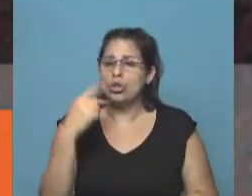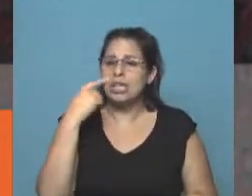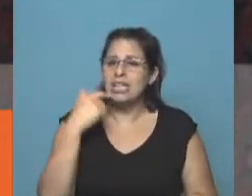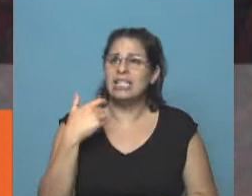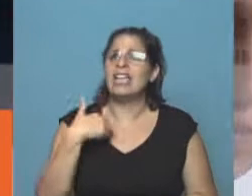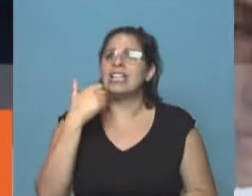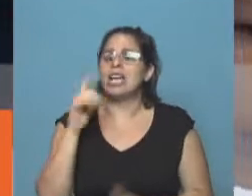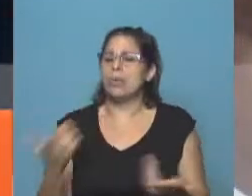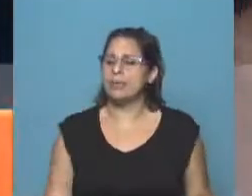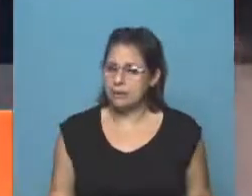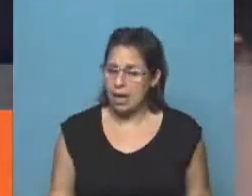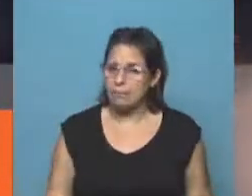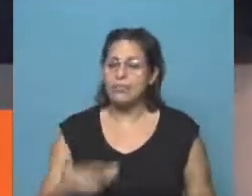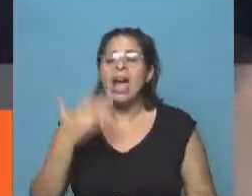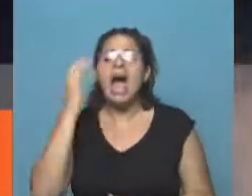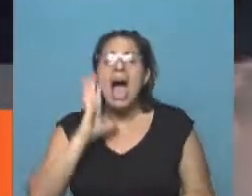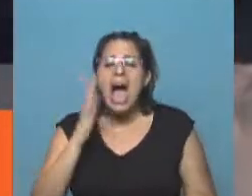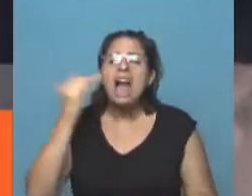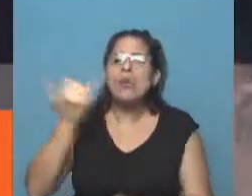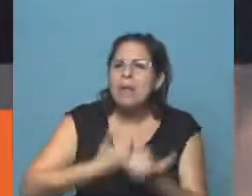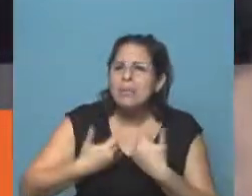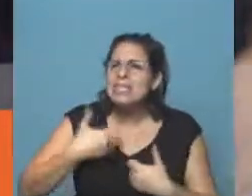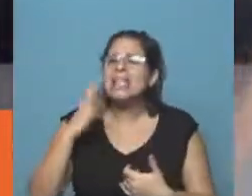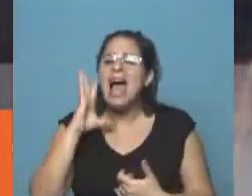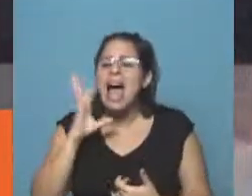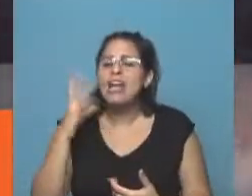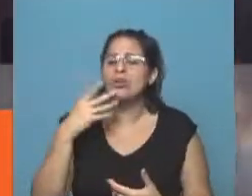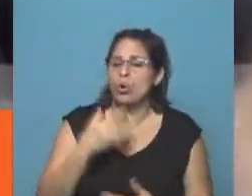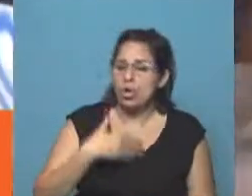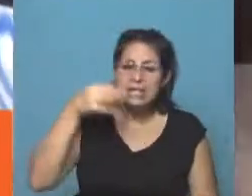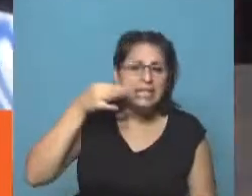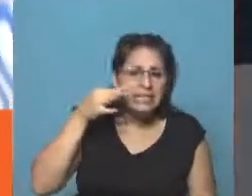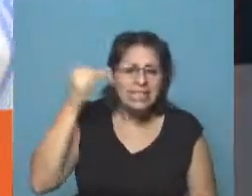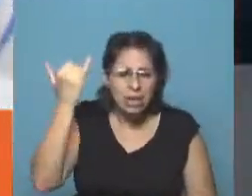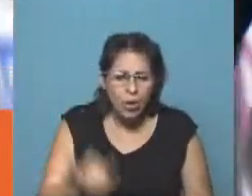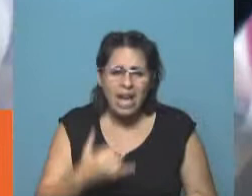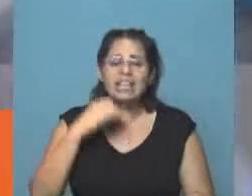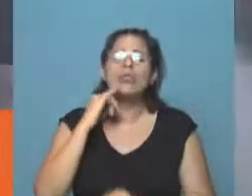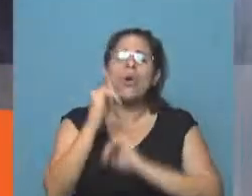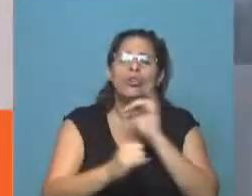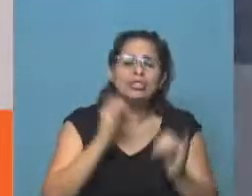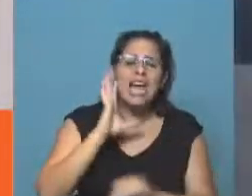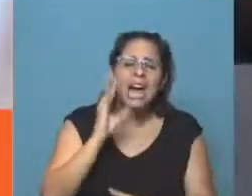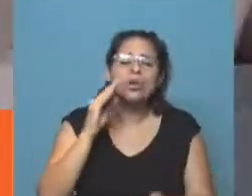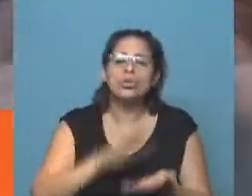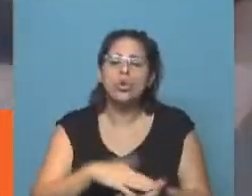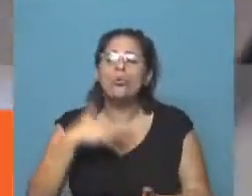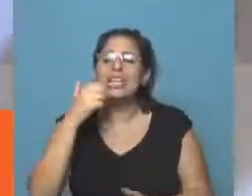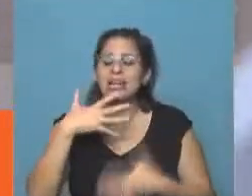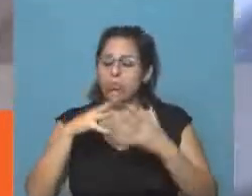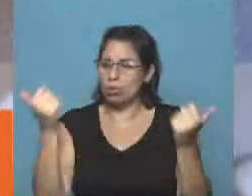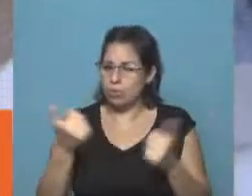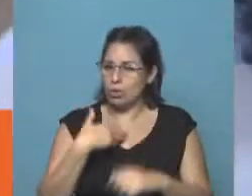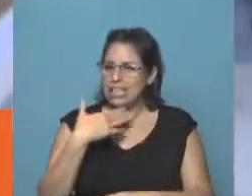nena. Mónica, ¿hay alguna pista, algún indicio? Nada, ¿alguien, algún testigo nada. Que haya aportado algún dato fundamental no, en la causa? Nada, no nada. Me